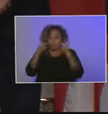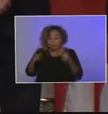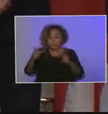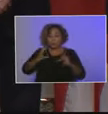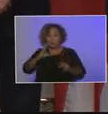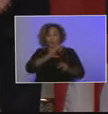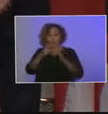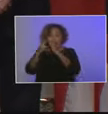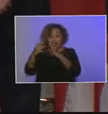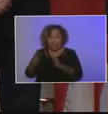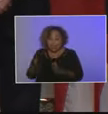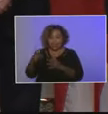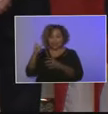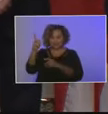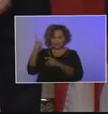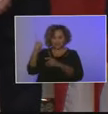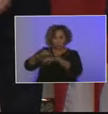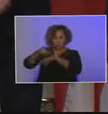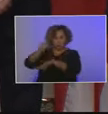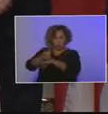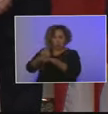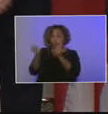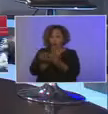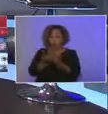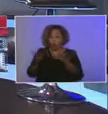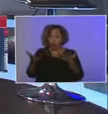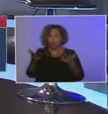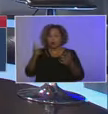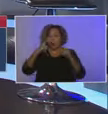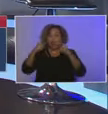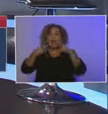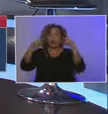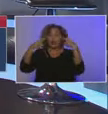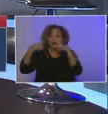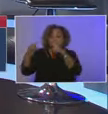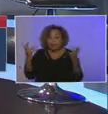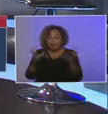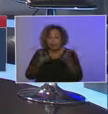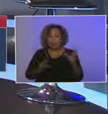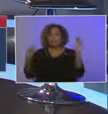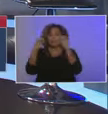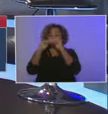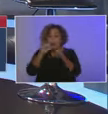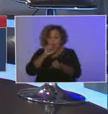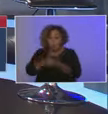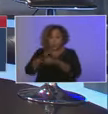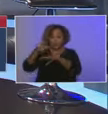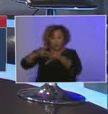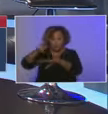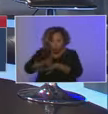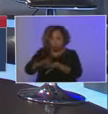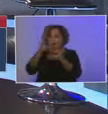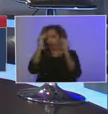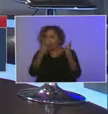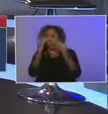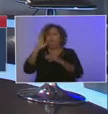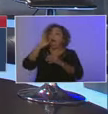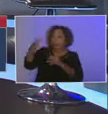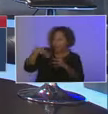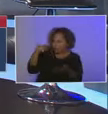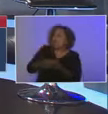comisionada residente, con toda la estructura federal y local, anunciando más promesas para Puerto Rico y anunciando que hay